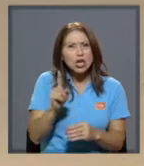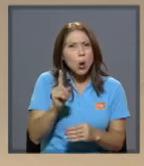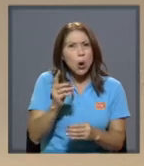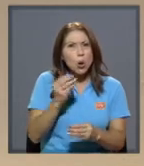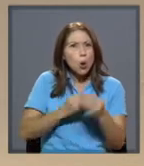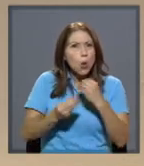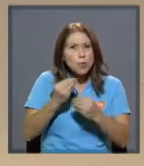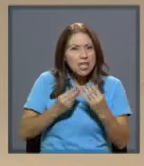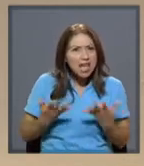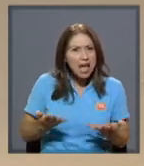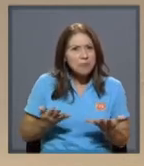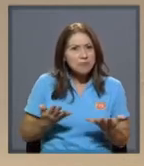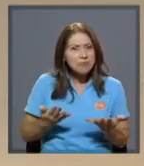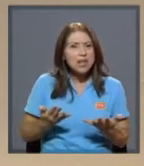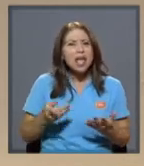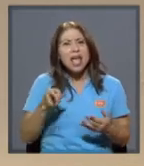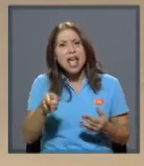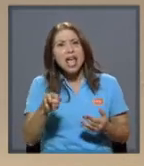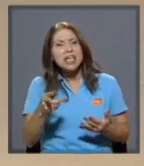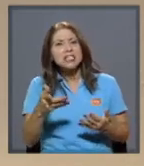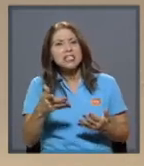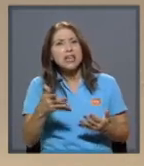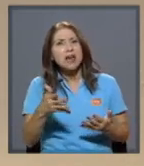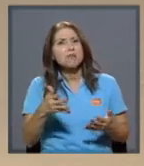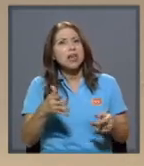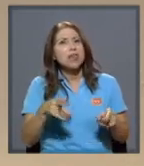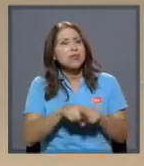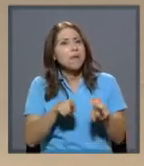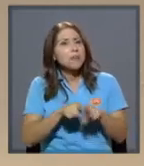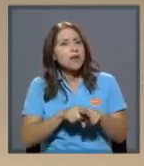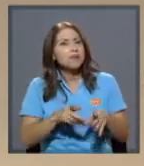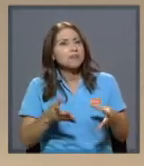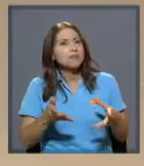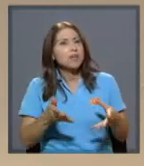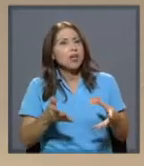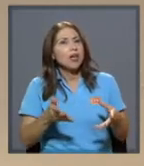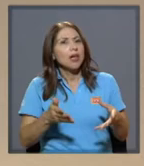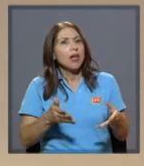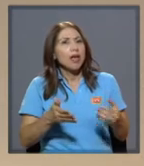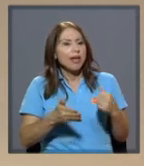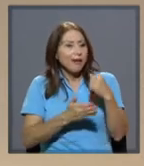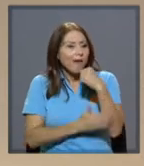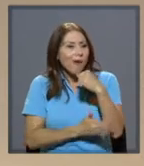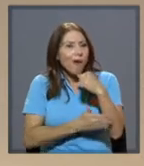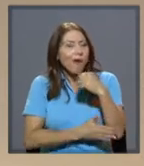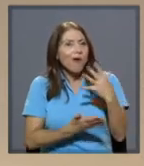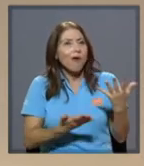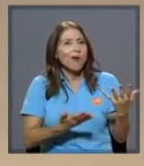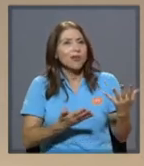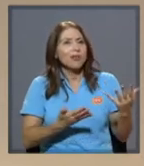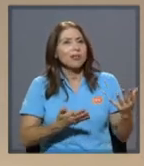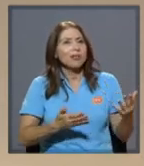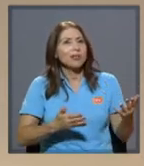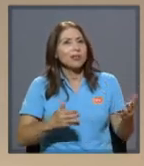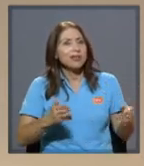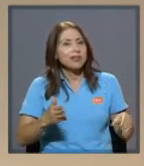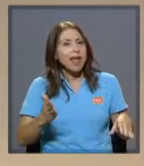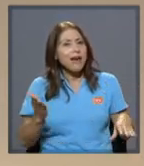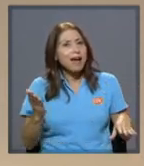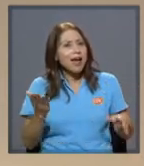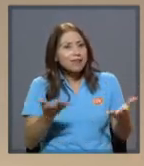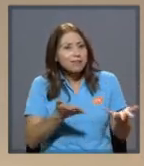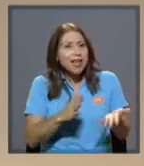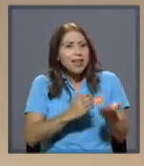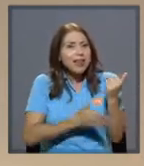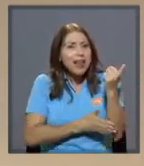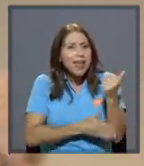leña alrededor de los 100 años. Yo nunca he cortado leña y en este momento, además